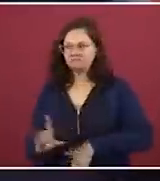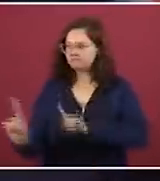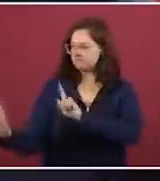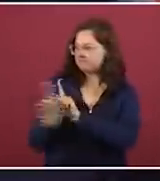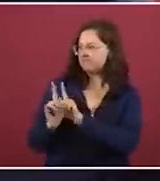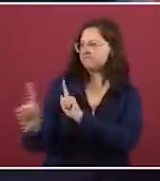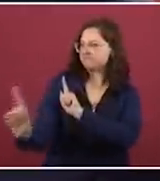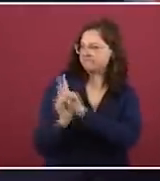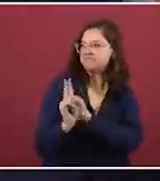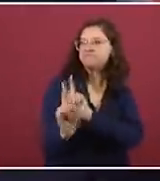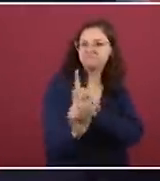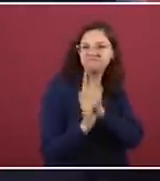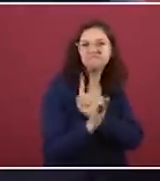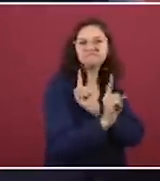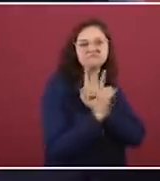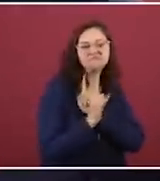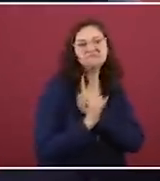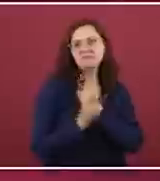para que no me estén